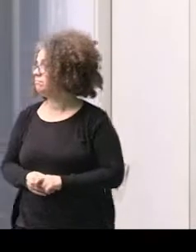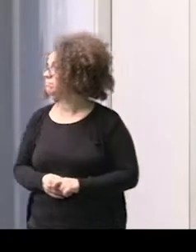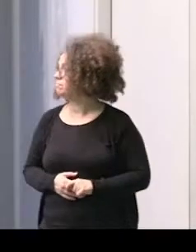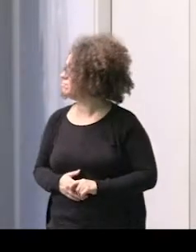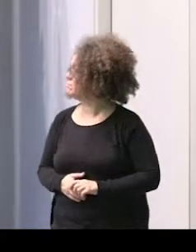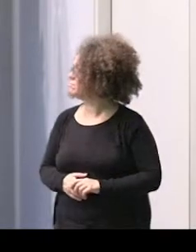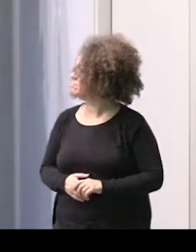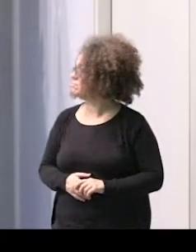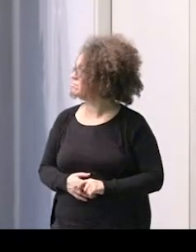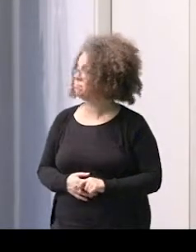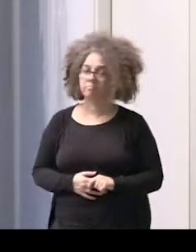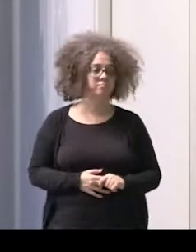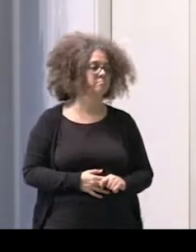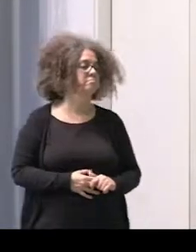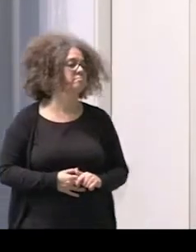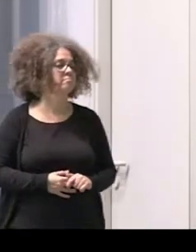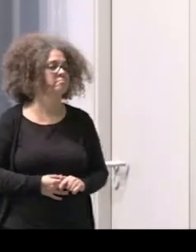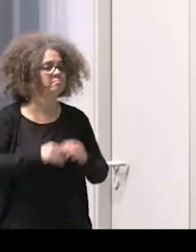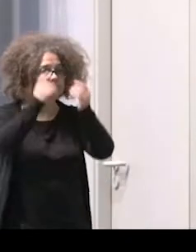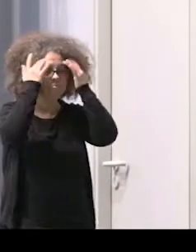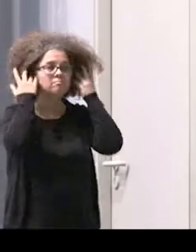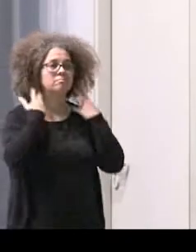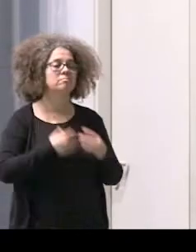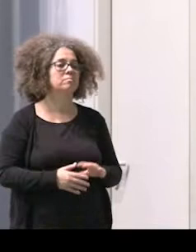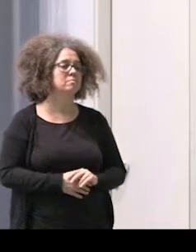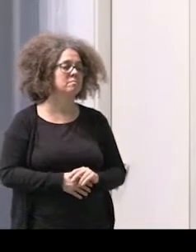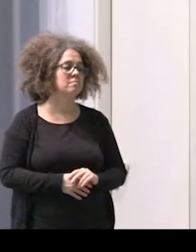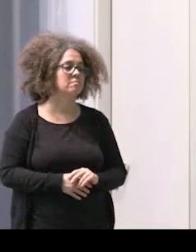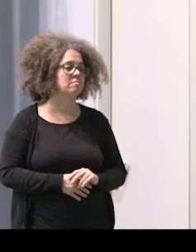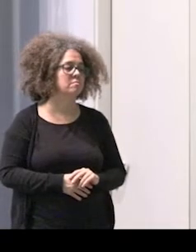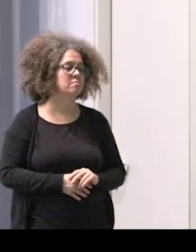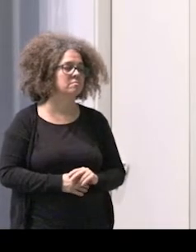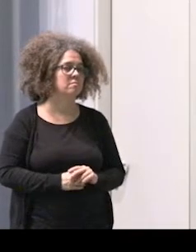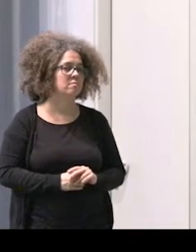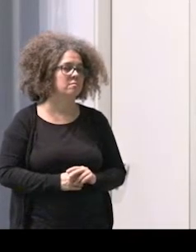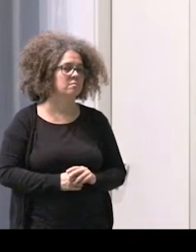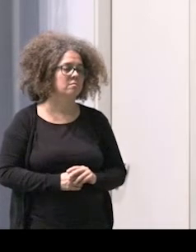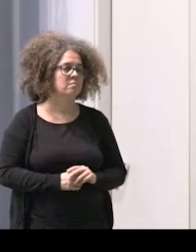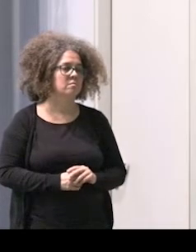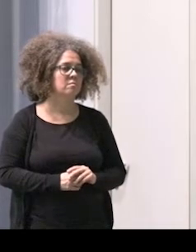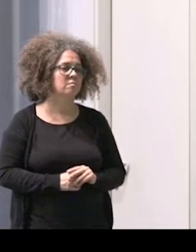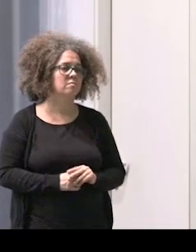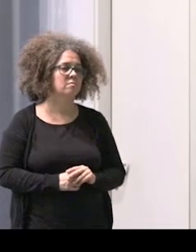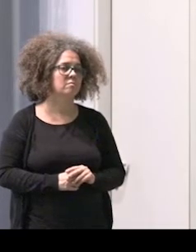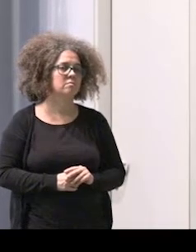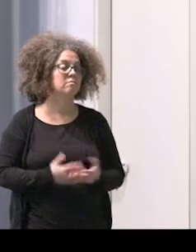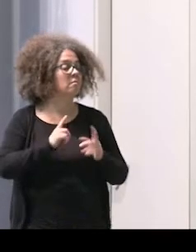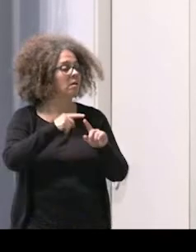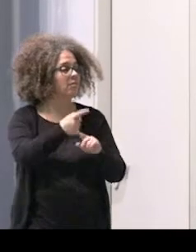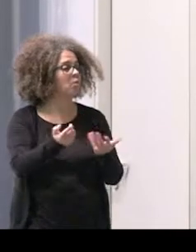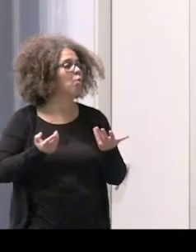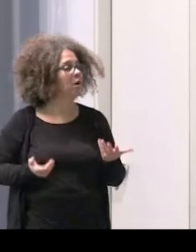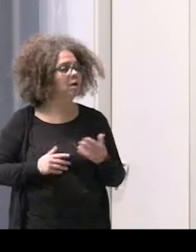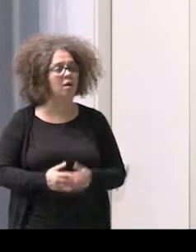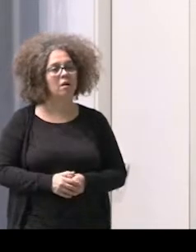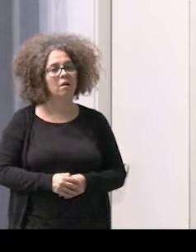pero si quieren más detalles, hay numerosas publicaciones en las que hemos descrito este sistema. ¿Cuál es uno de los efectos que tiene? Pues